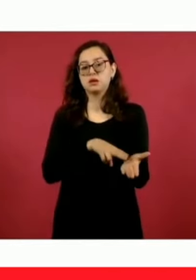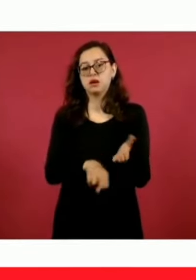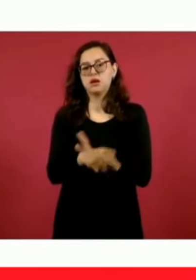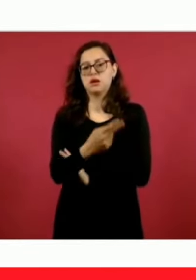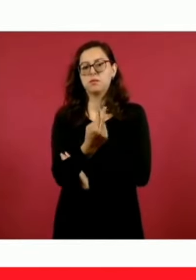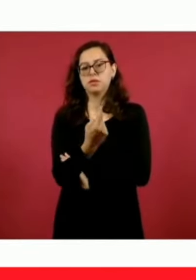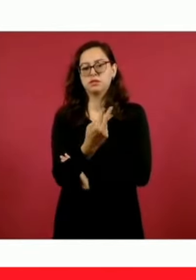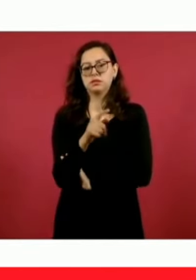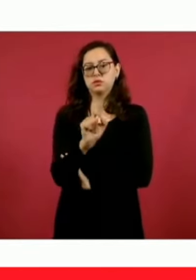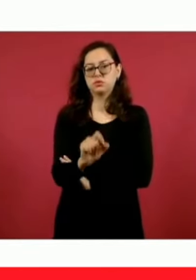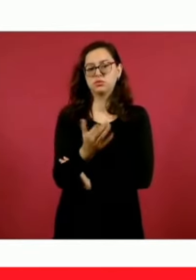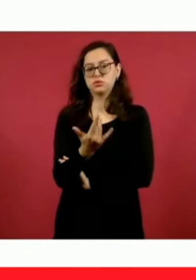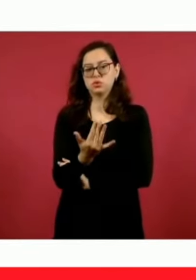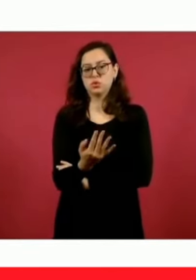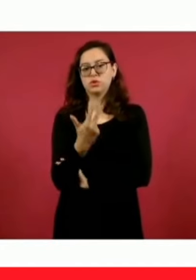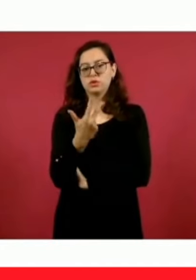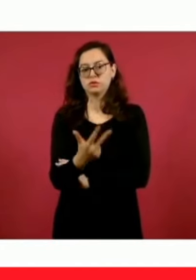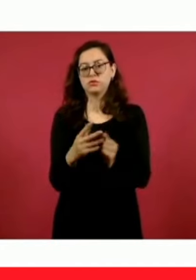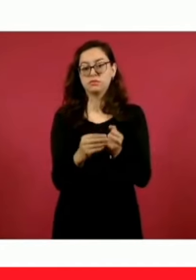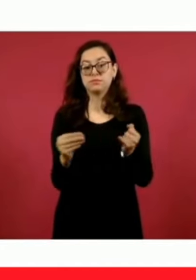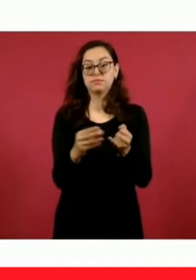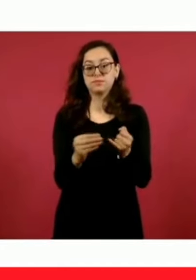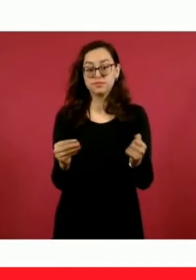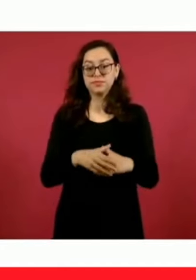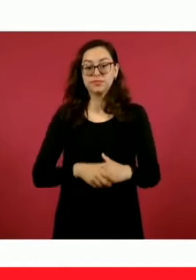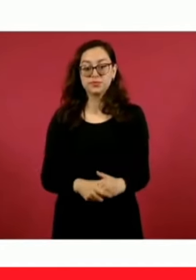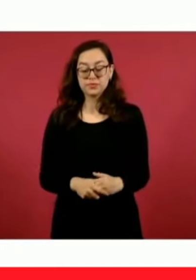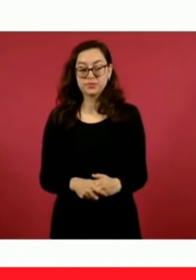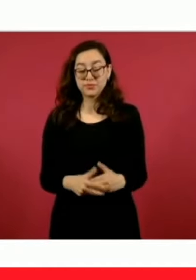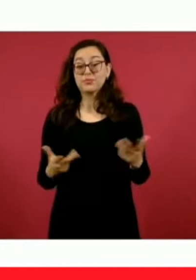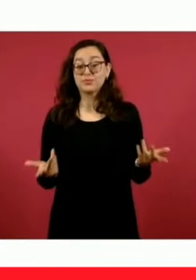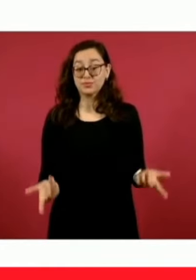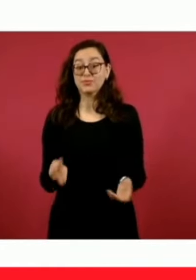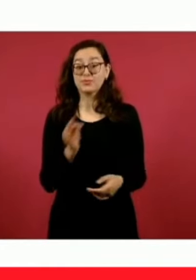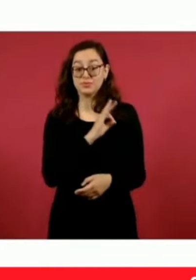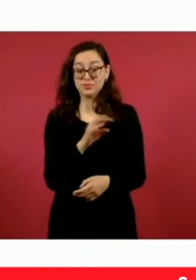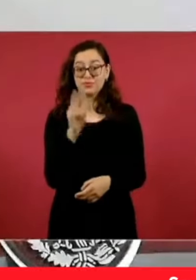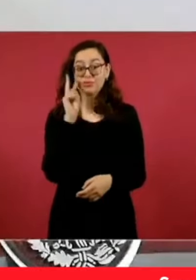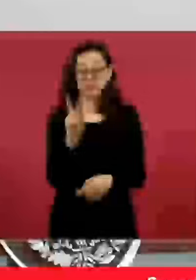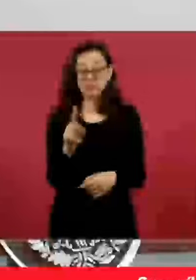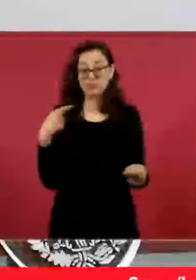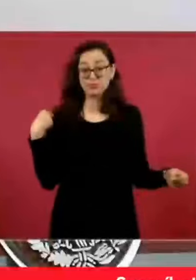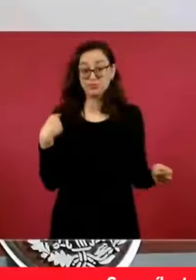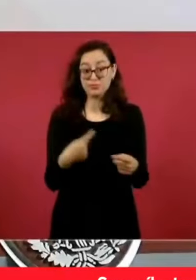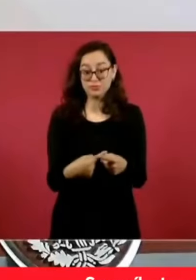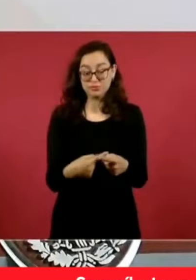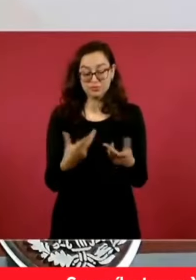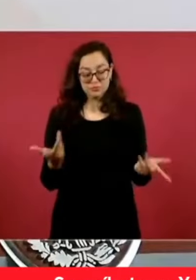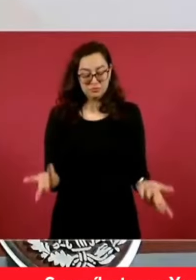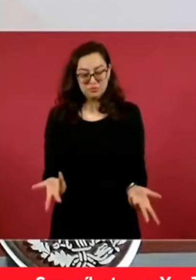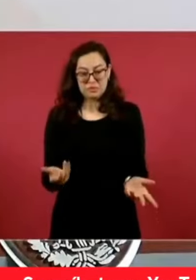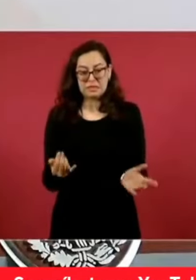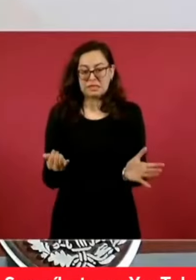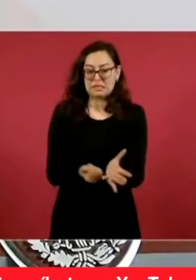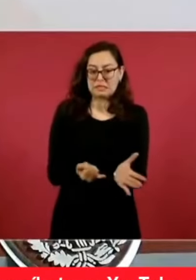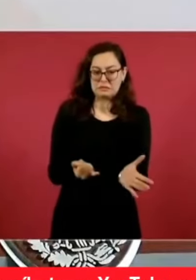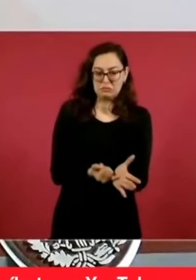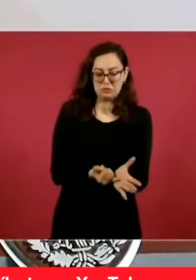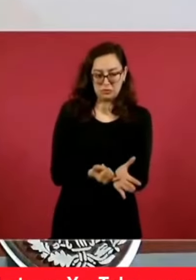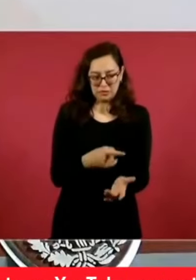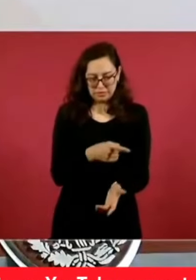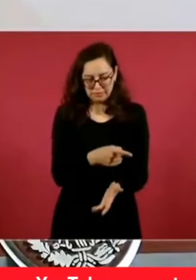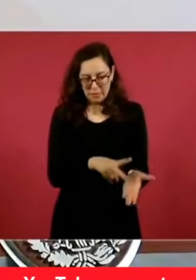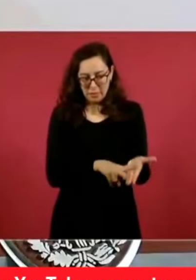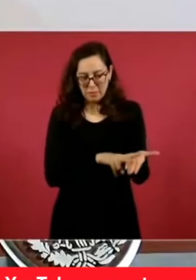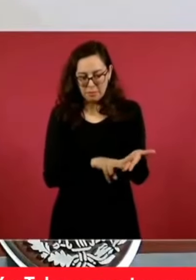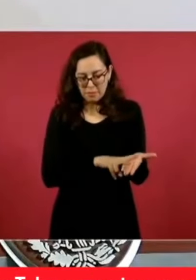y58 en el caso del diesel en consecuencia lo que vemos para esta semana solamente tenemos incentivo fiscal para el caso de la